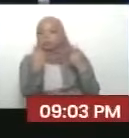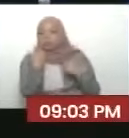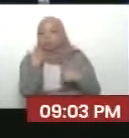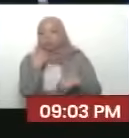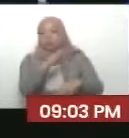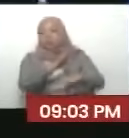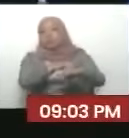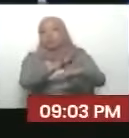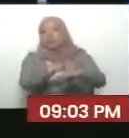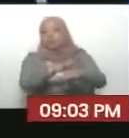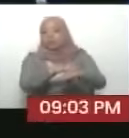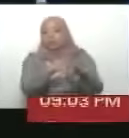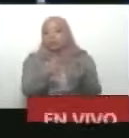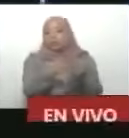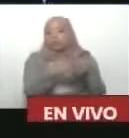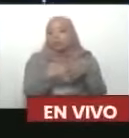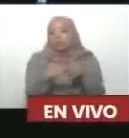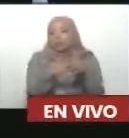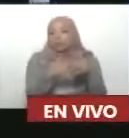en Washington,